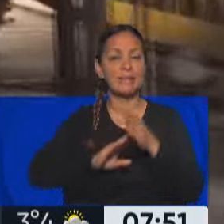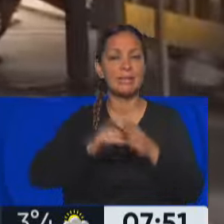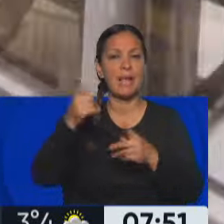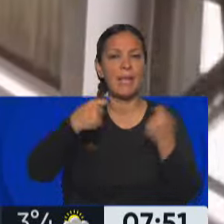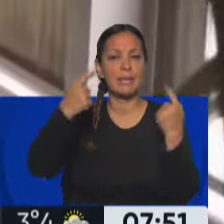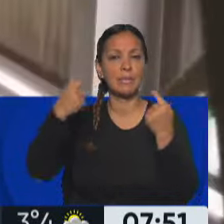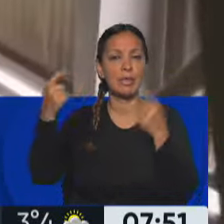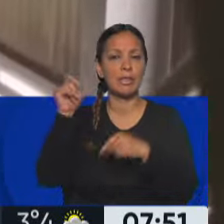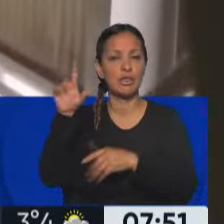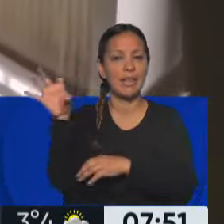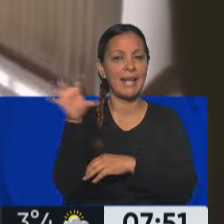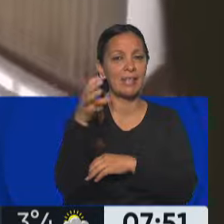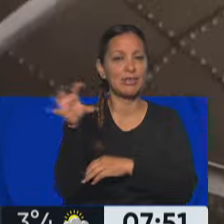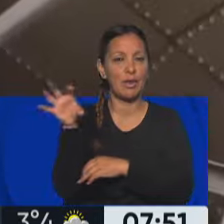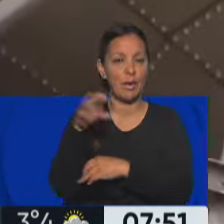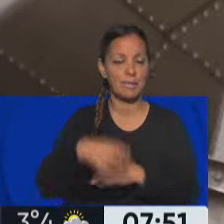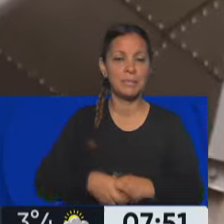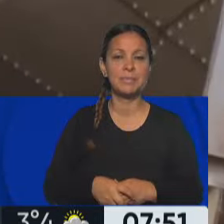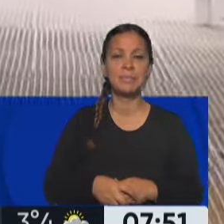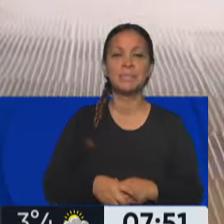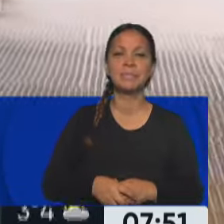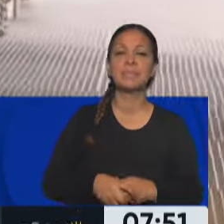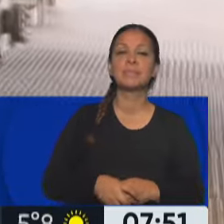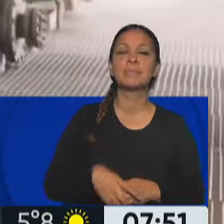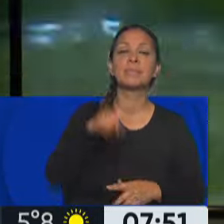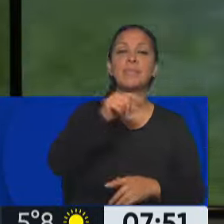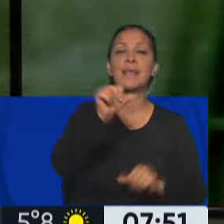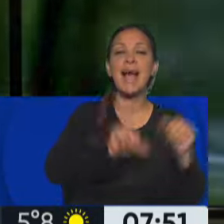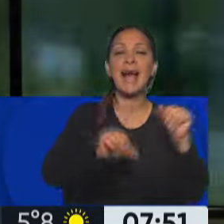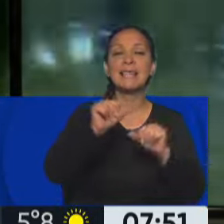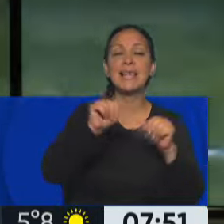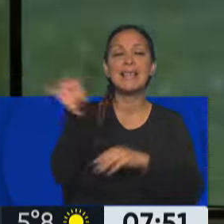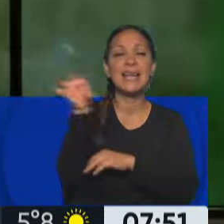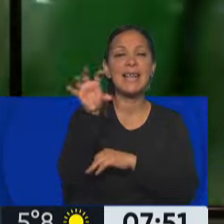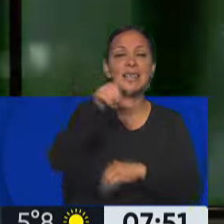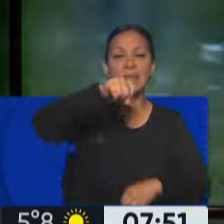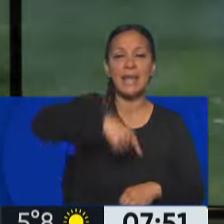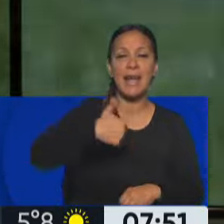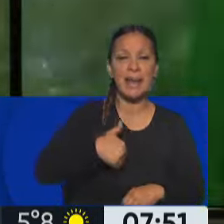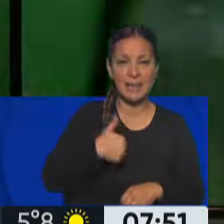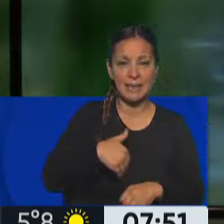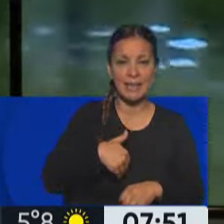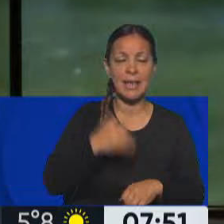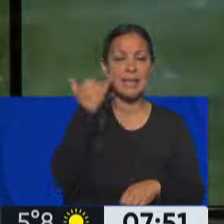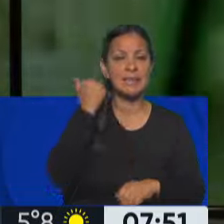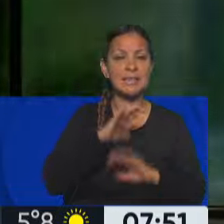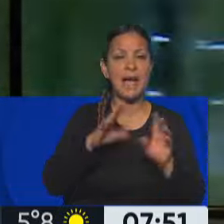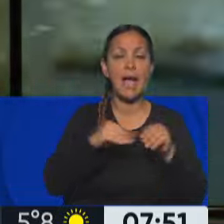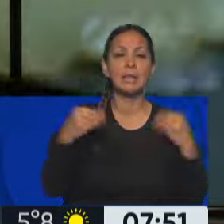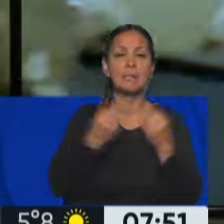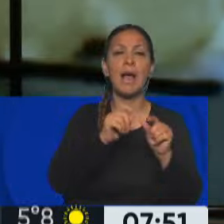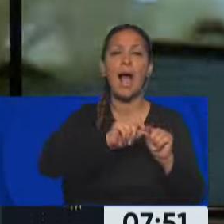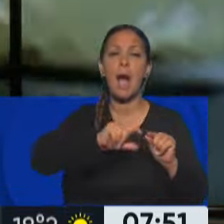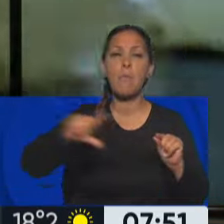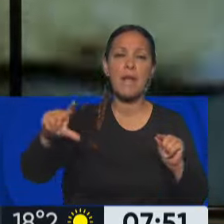ve reflejada en las cotizaciones fob del aceite de girasol argentino que en lo que va del año lleva acumulado un aumento